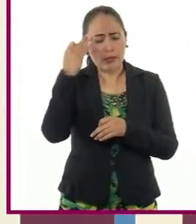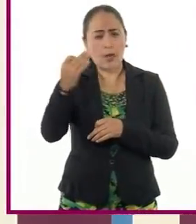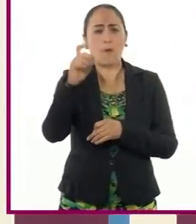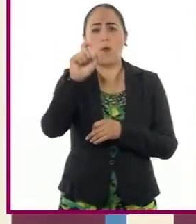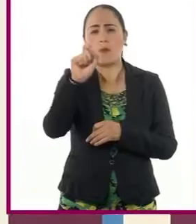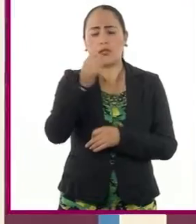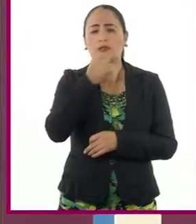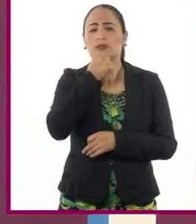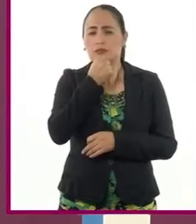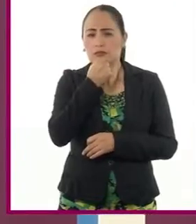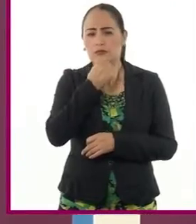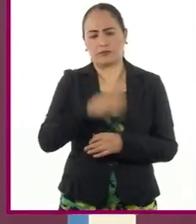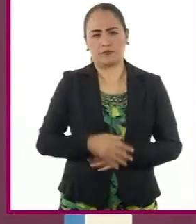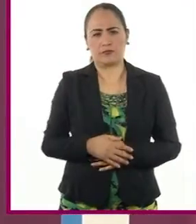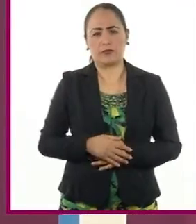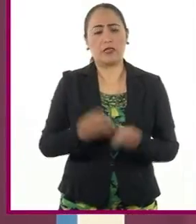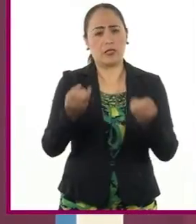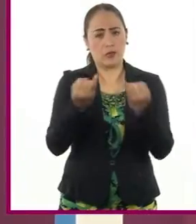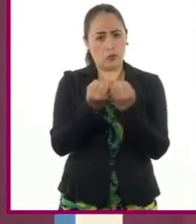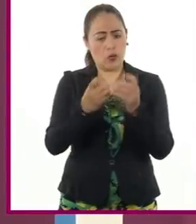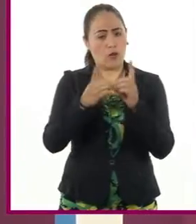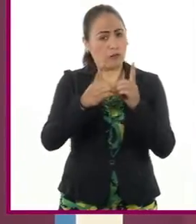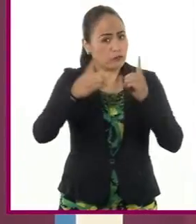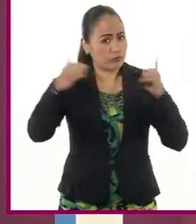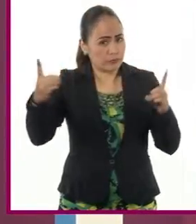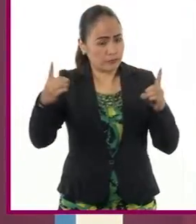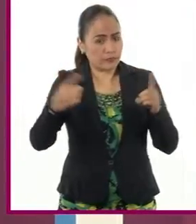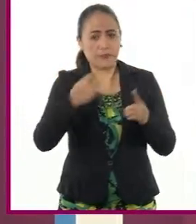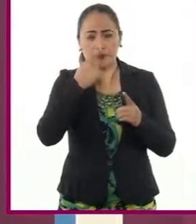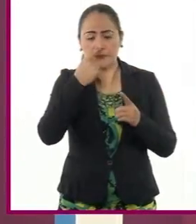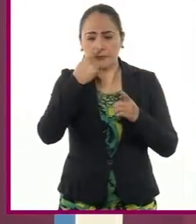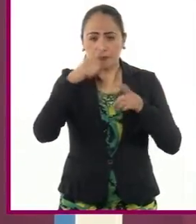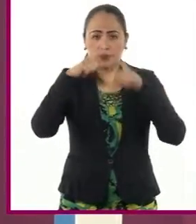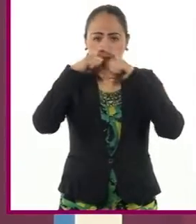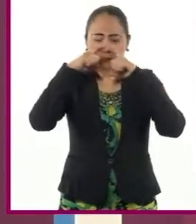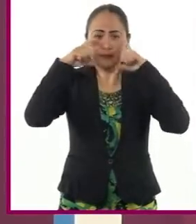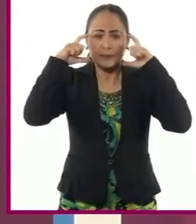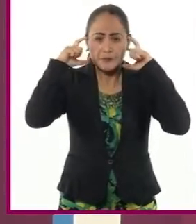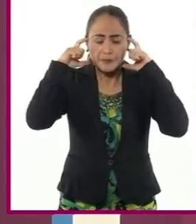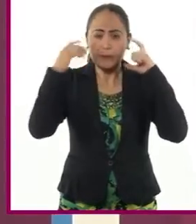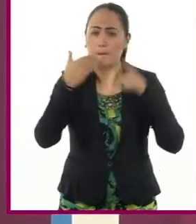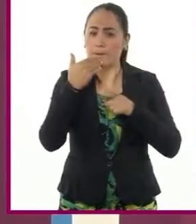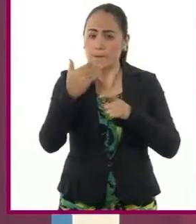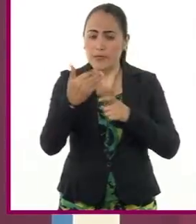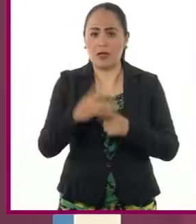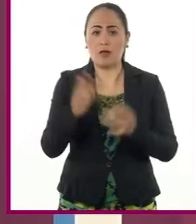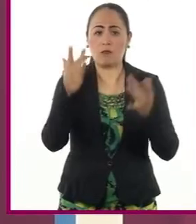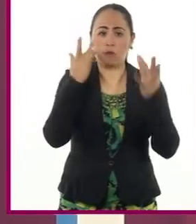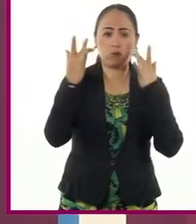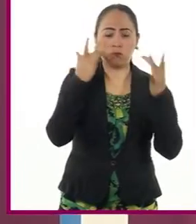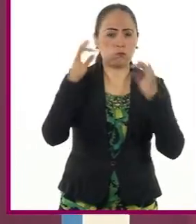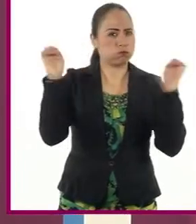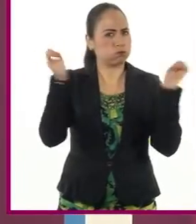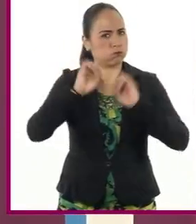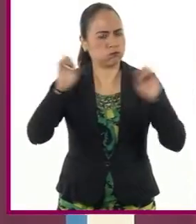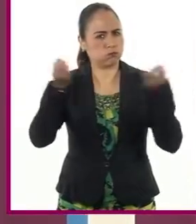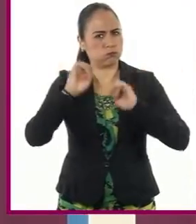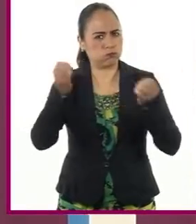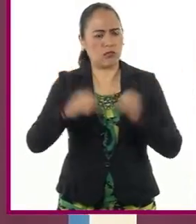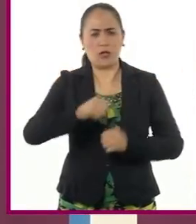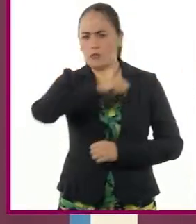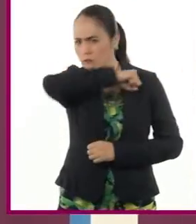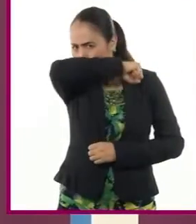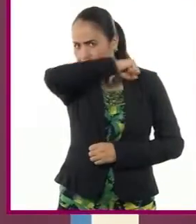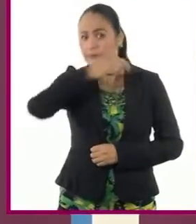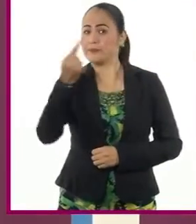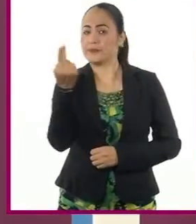segundos, mantener la sana distancia, usar correctamente el cubrebocas, no tocarse la cara y realizar el estornudo